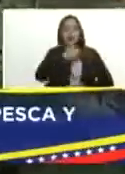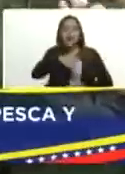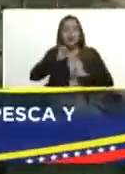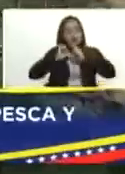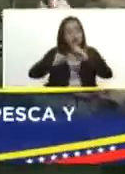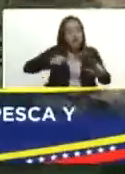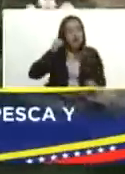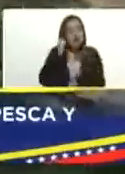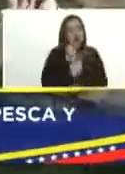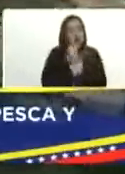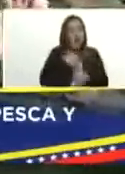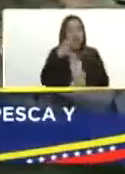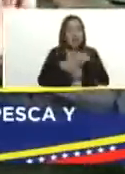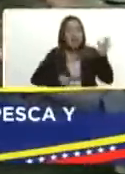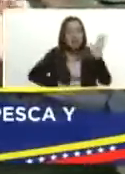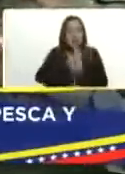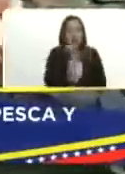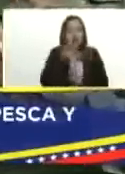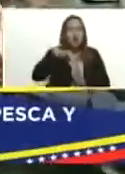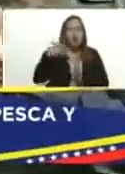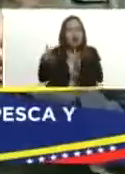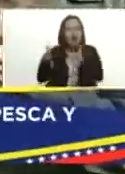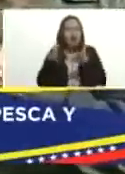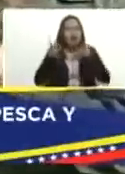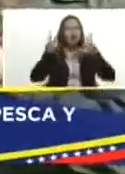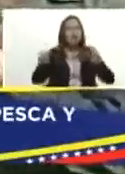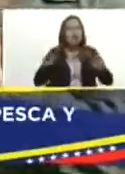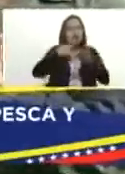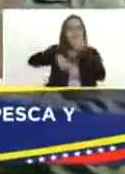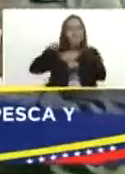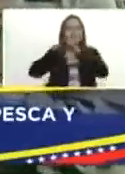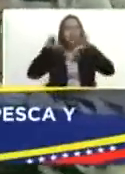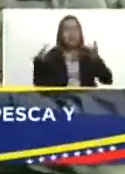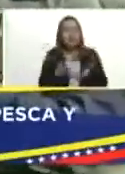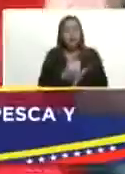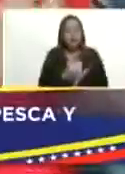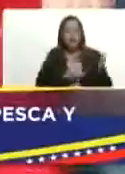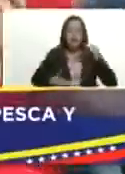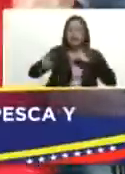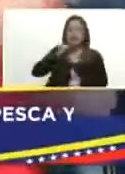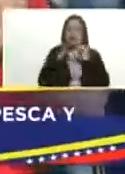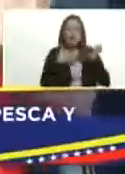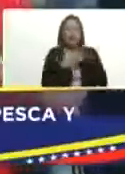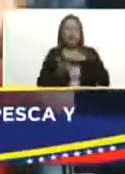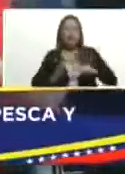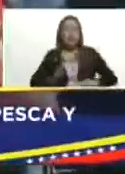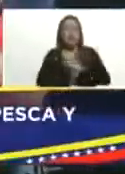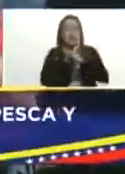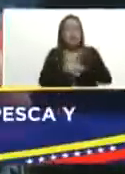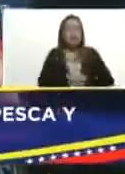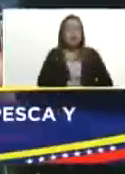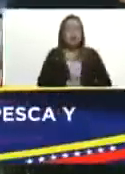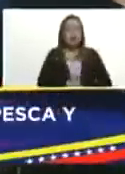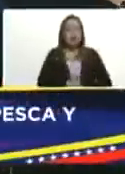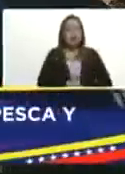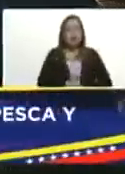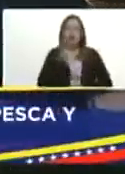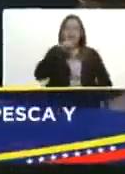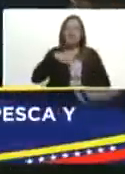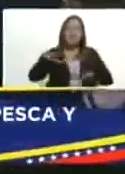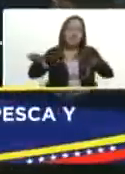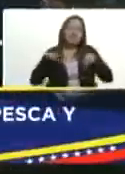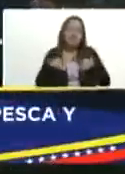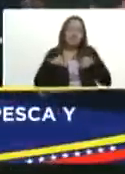trabajar para producir y ganar nuevos mercados en el mundo, por encima de las sanciones. No nos calamos